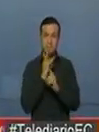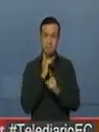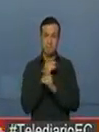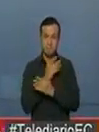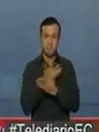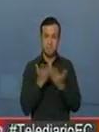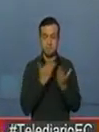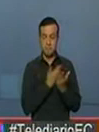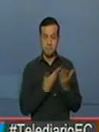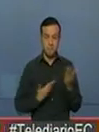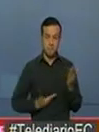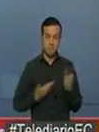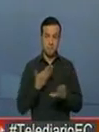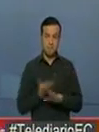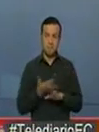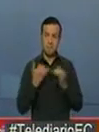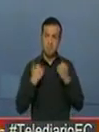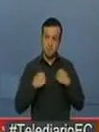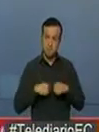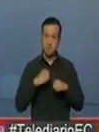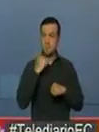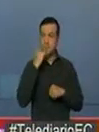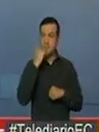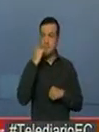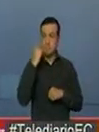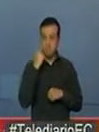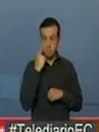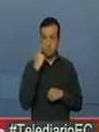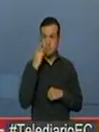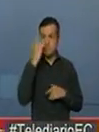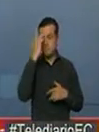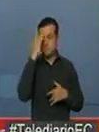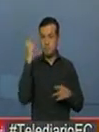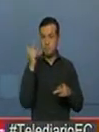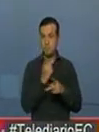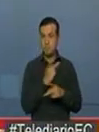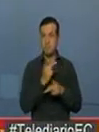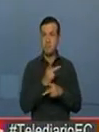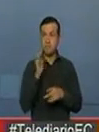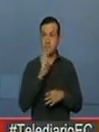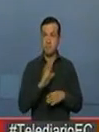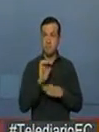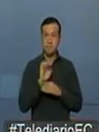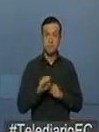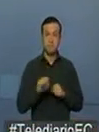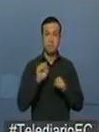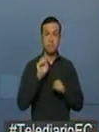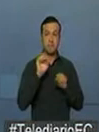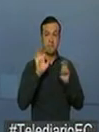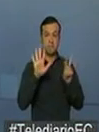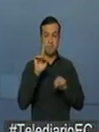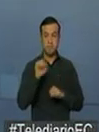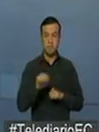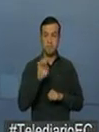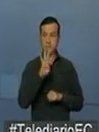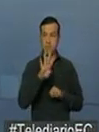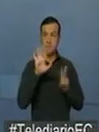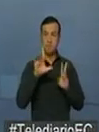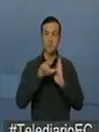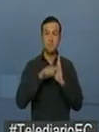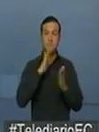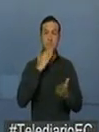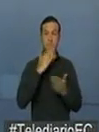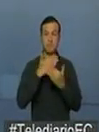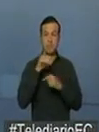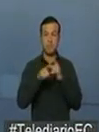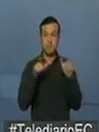del Poder Ejecutivo para enfrentar una eventual llegada del coronavirus al país. 7:47 p.m. Gracias a todos